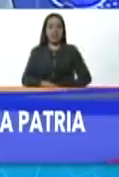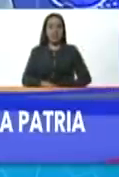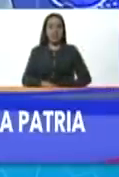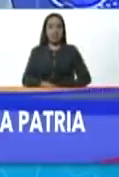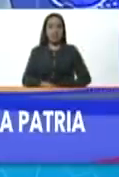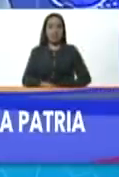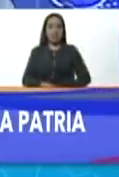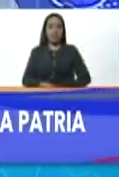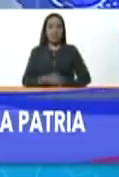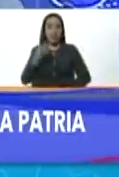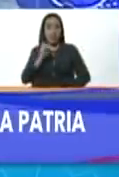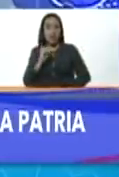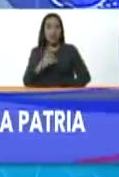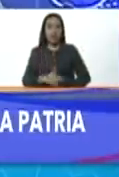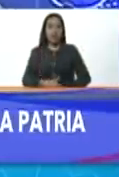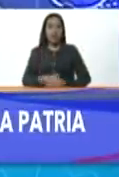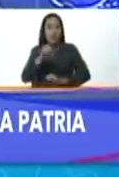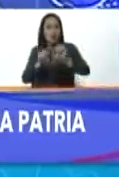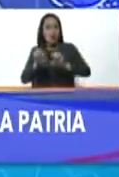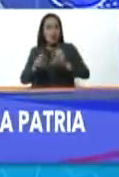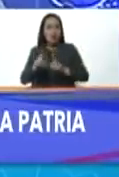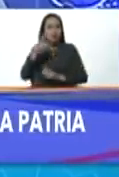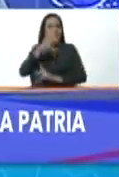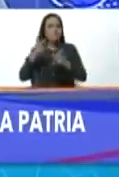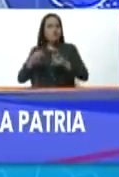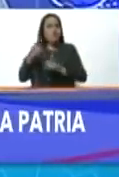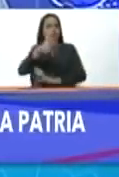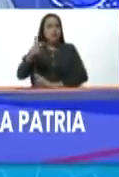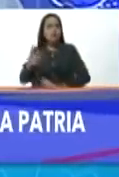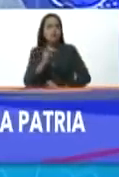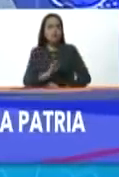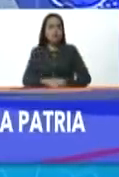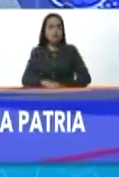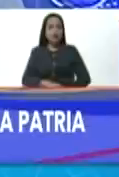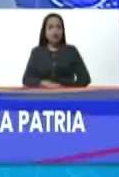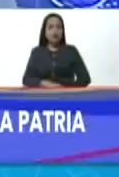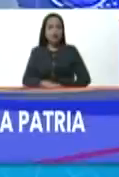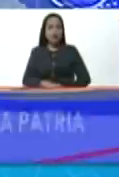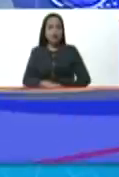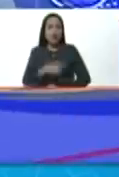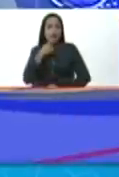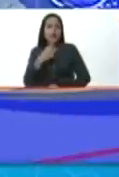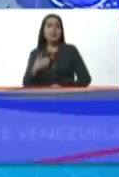cuando se está descartando un caso y